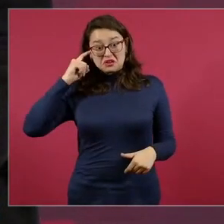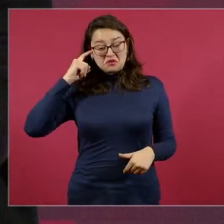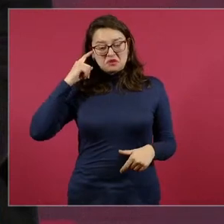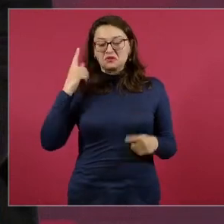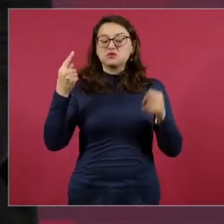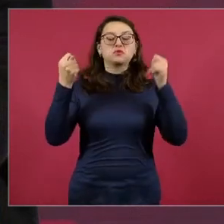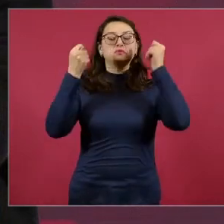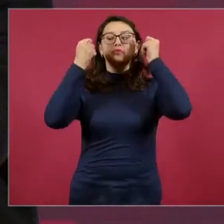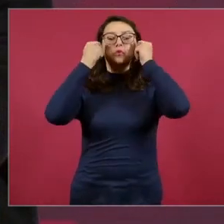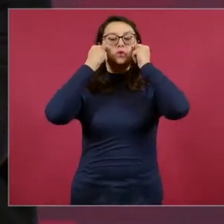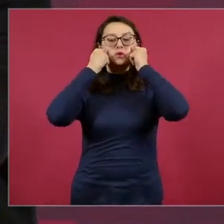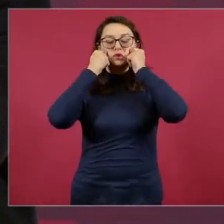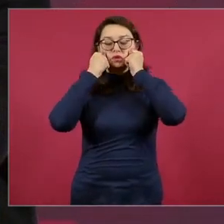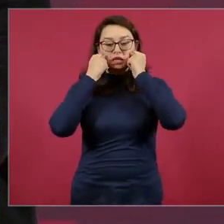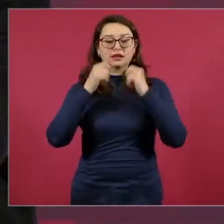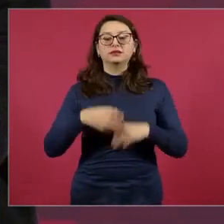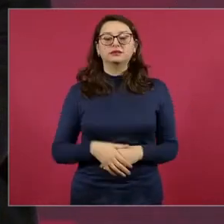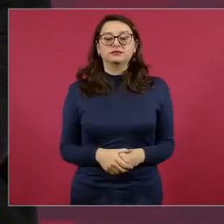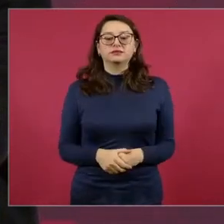esto.